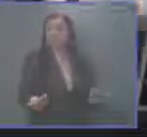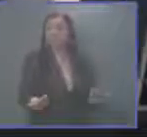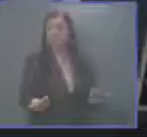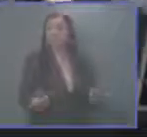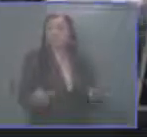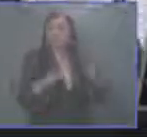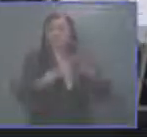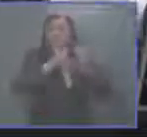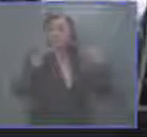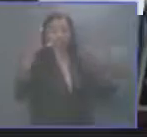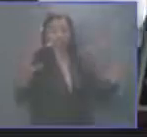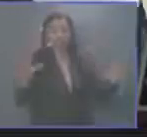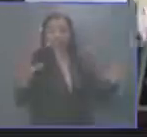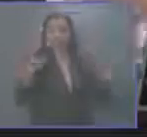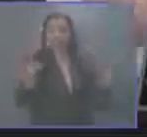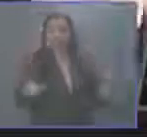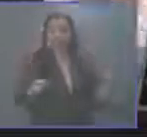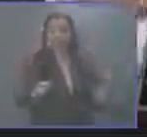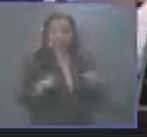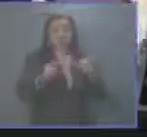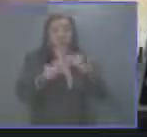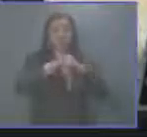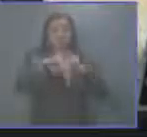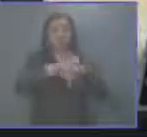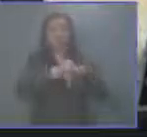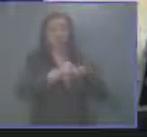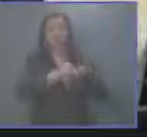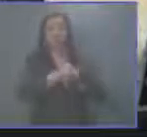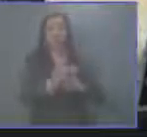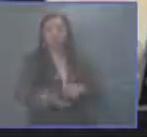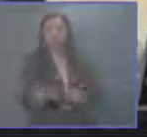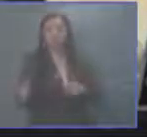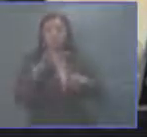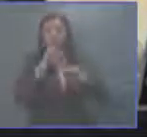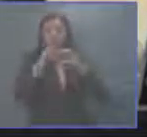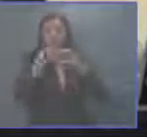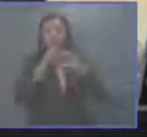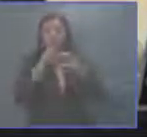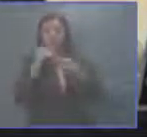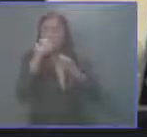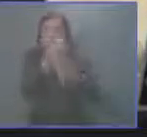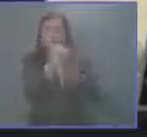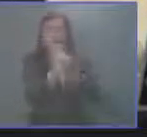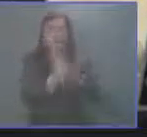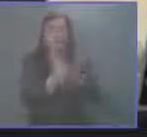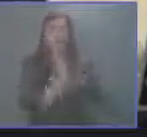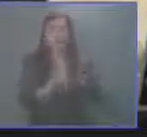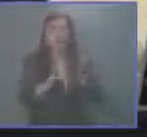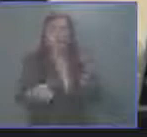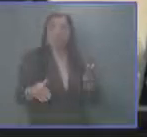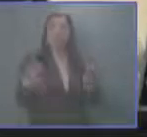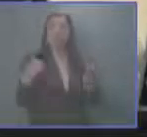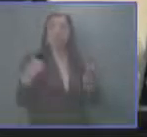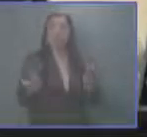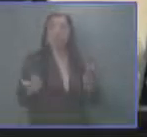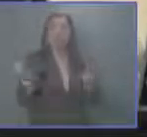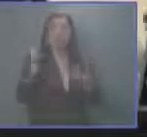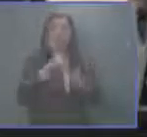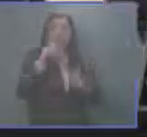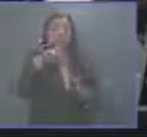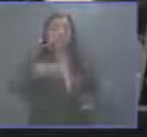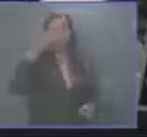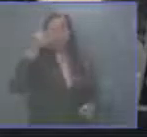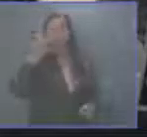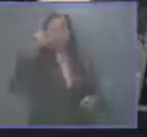se haga una publicación en todos los medios de comunicación con los elementos del por qué hasta en este día se